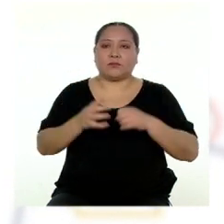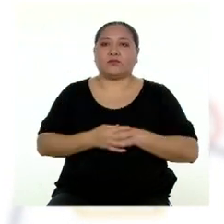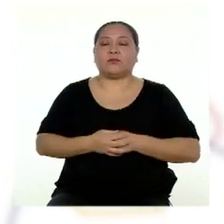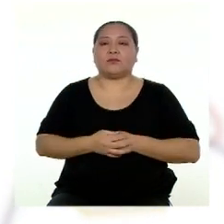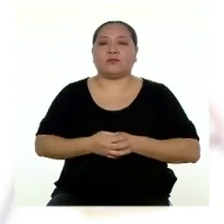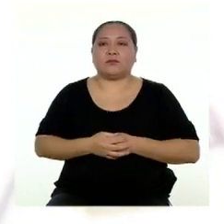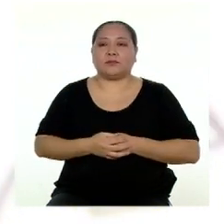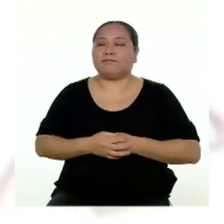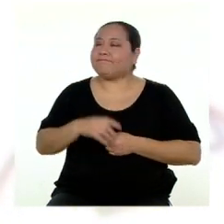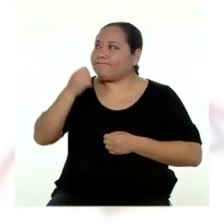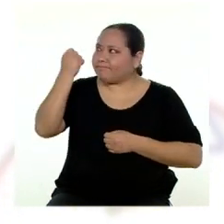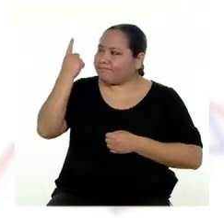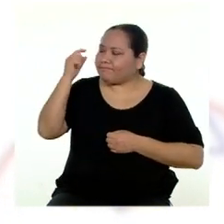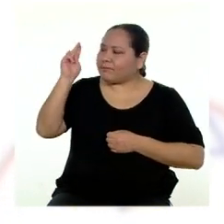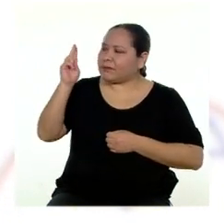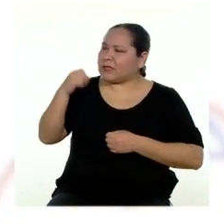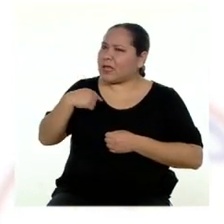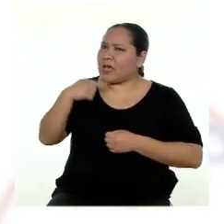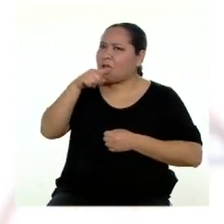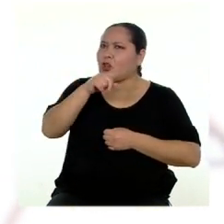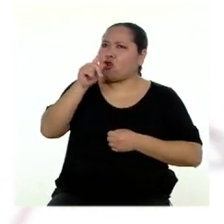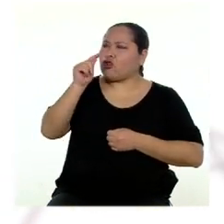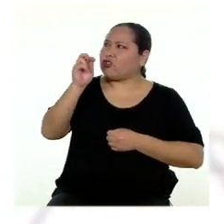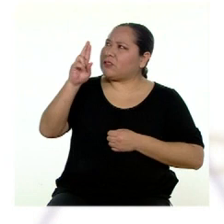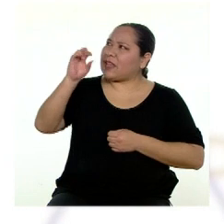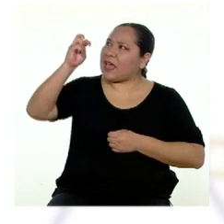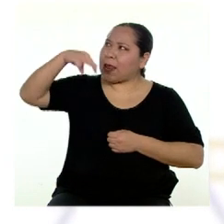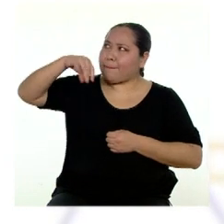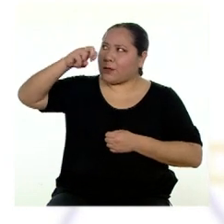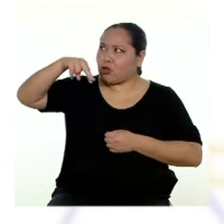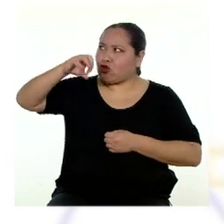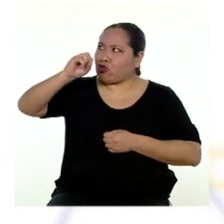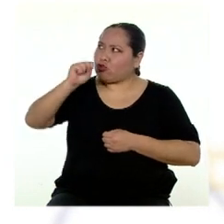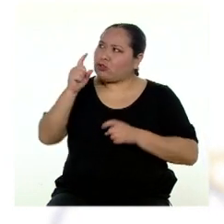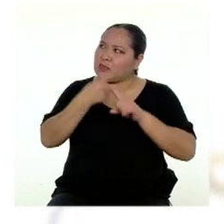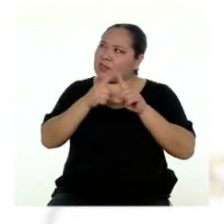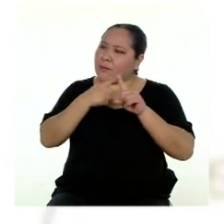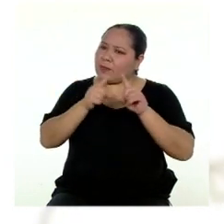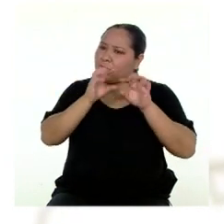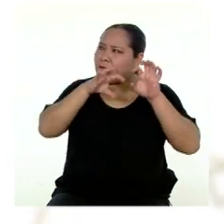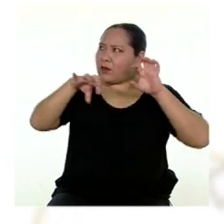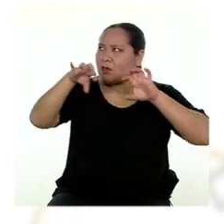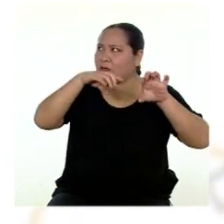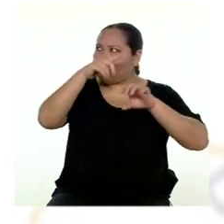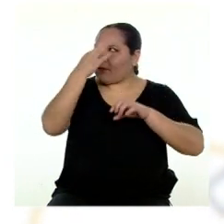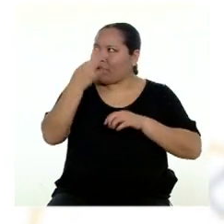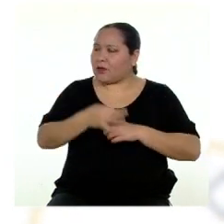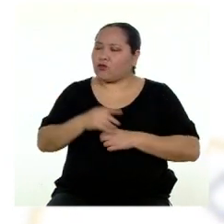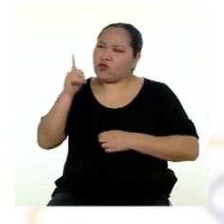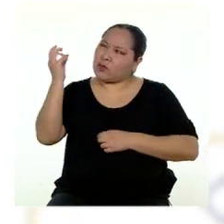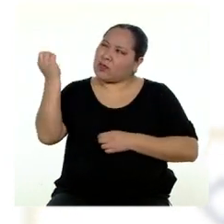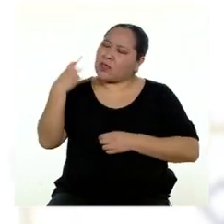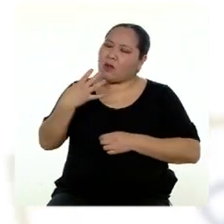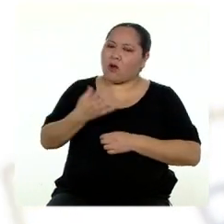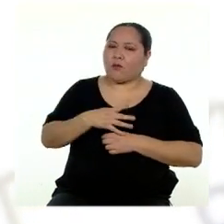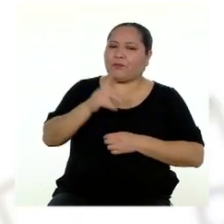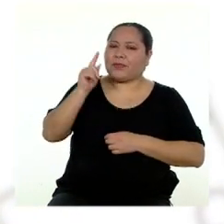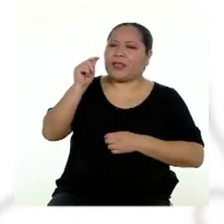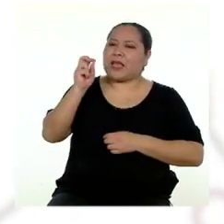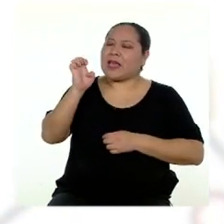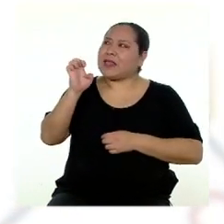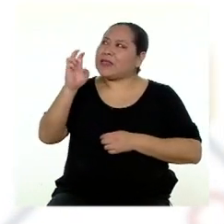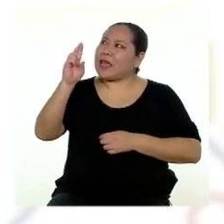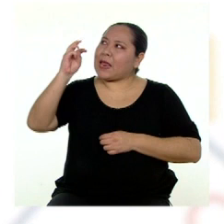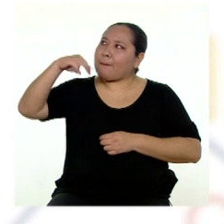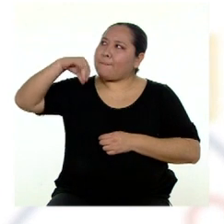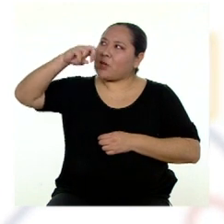Entiendo, profesora. Y los términos también se podían distinguir, ¿no? ¿A qué te refieres? Mencionó algo sobre un término de